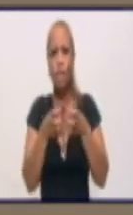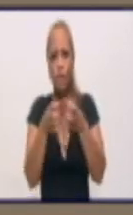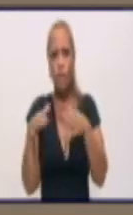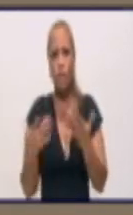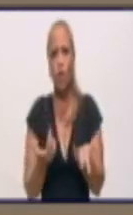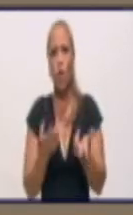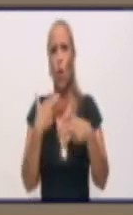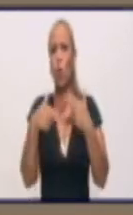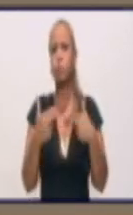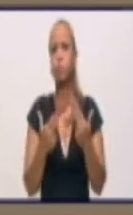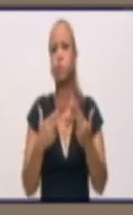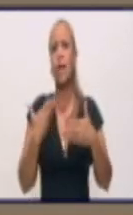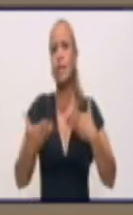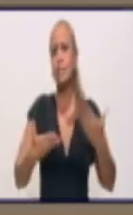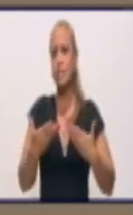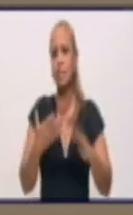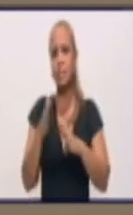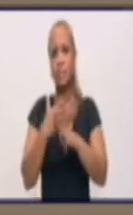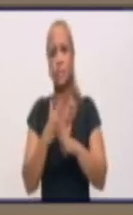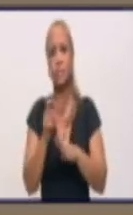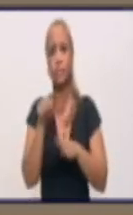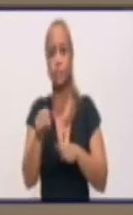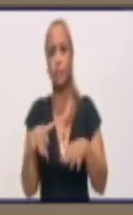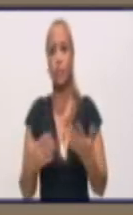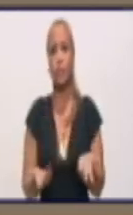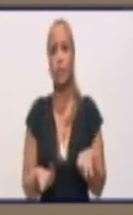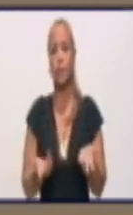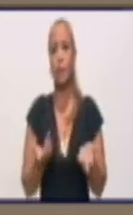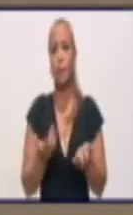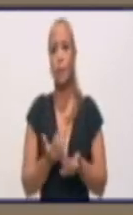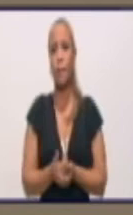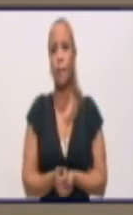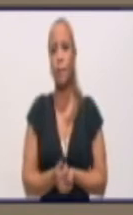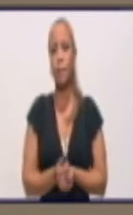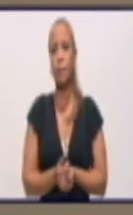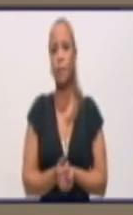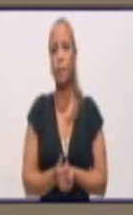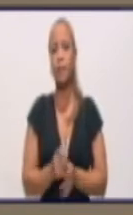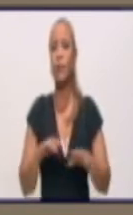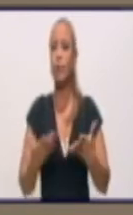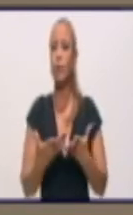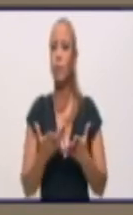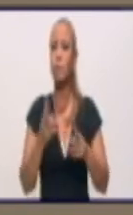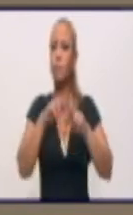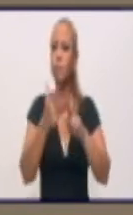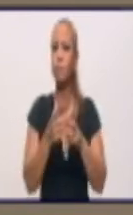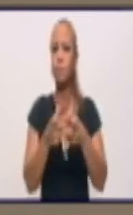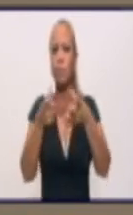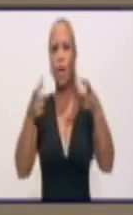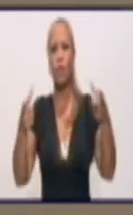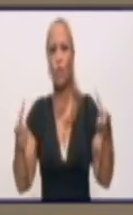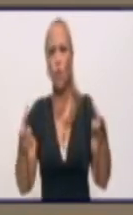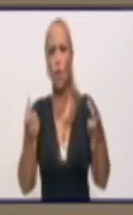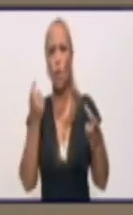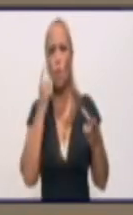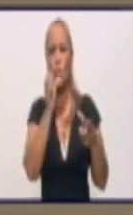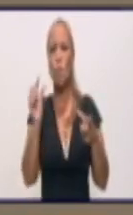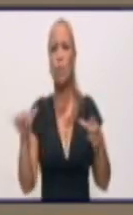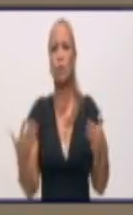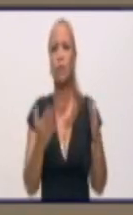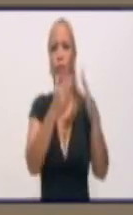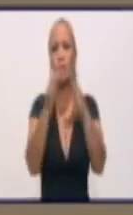hacer acciones, por supuesto, diferenciadas en el sentido de que va a haber una mayor atención por parte de los operarios de la